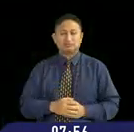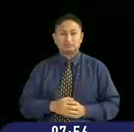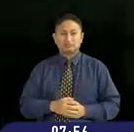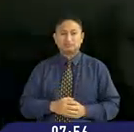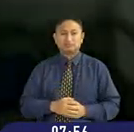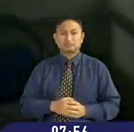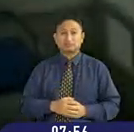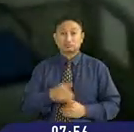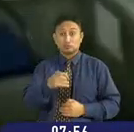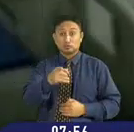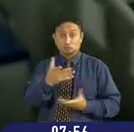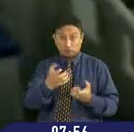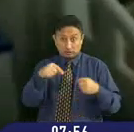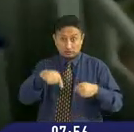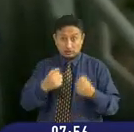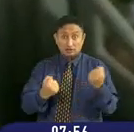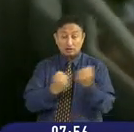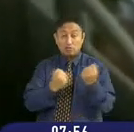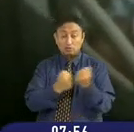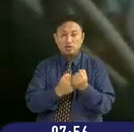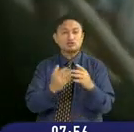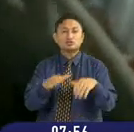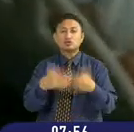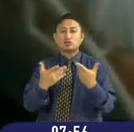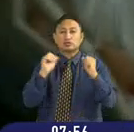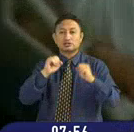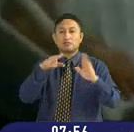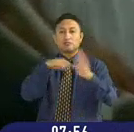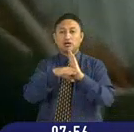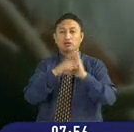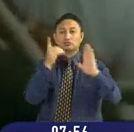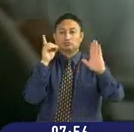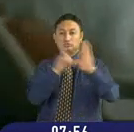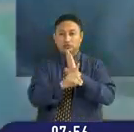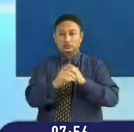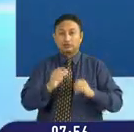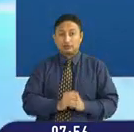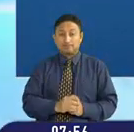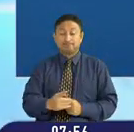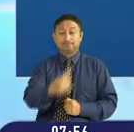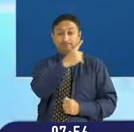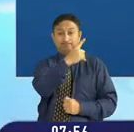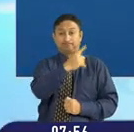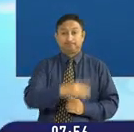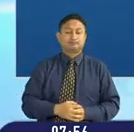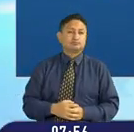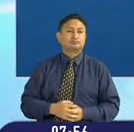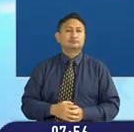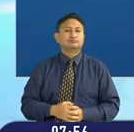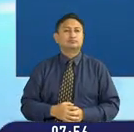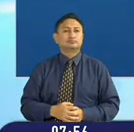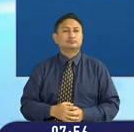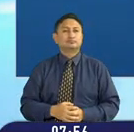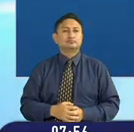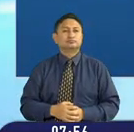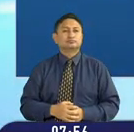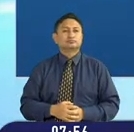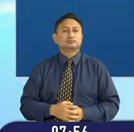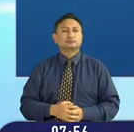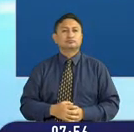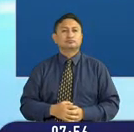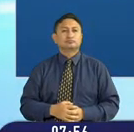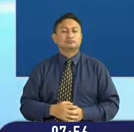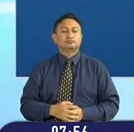por mi hermano. Si usted desea apoyar a esta humilde familia, puede hacerlo con su donación a la cuenta de ahorros del Banco Pichincha,